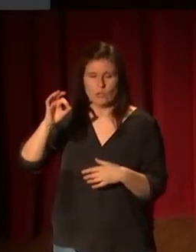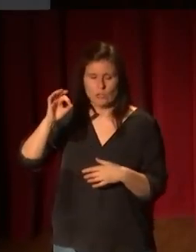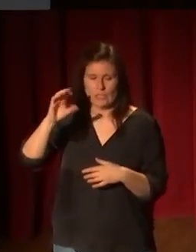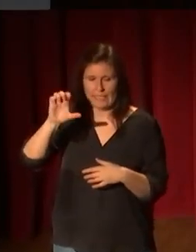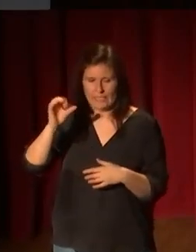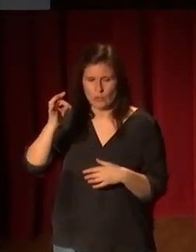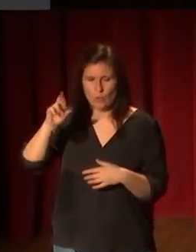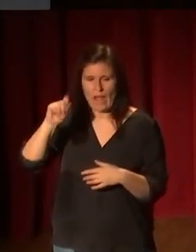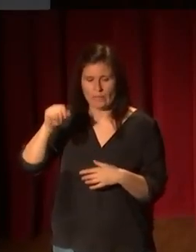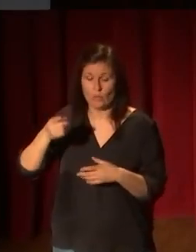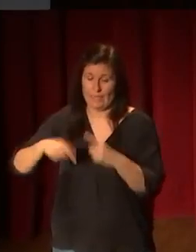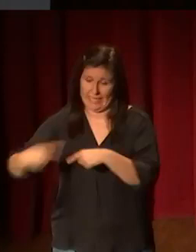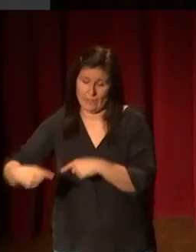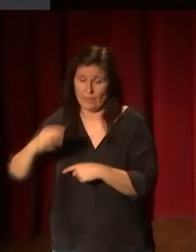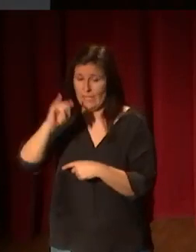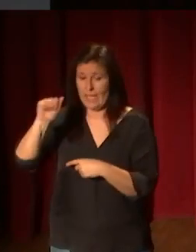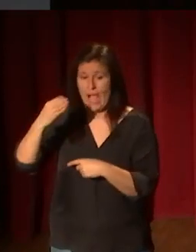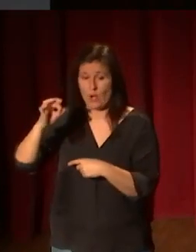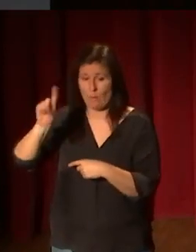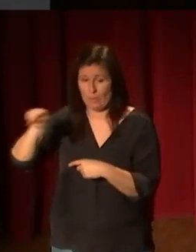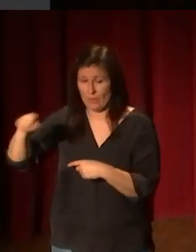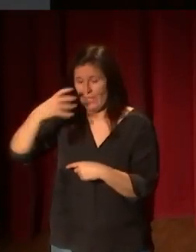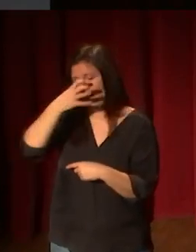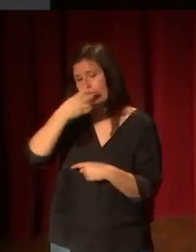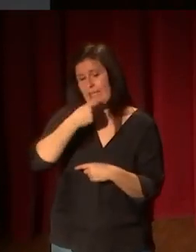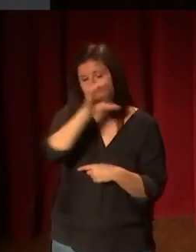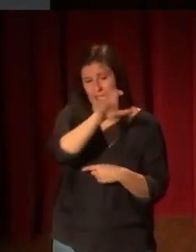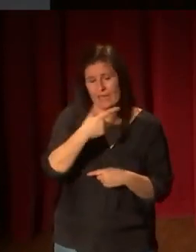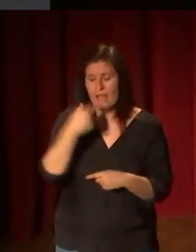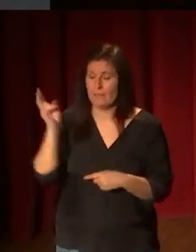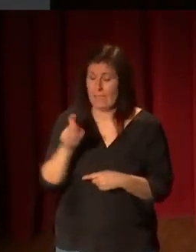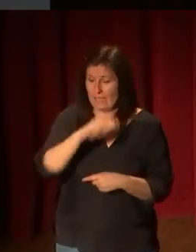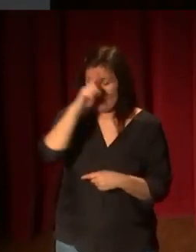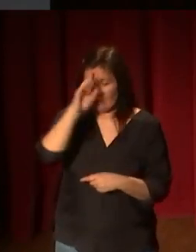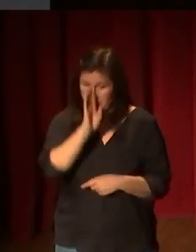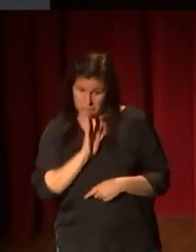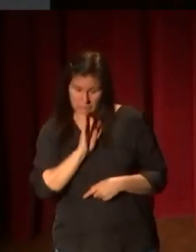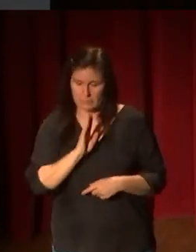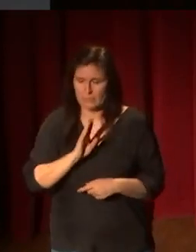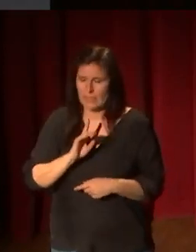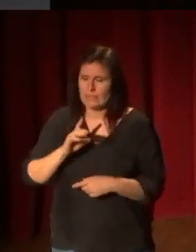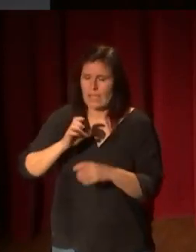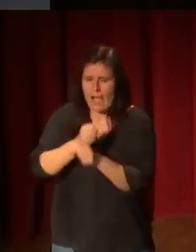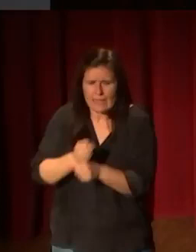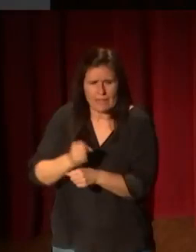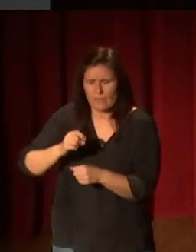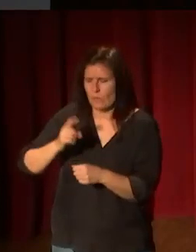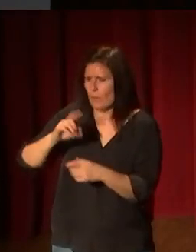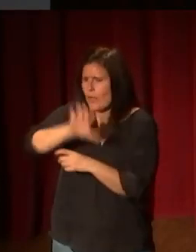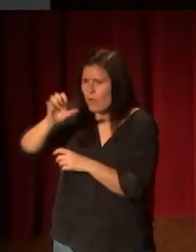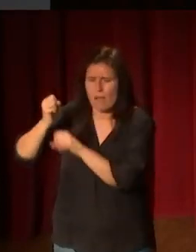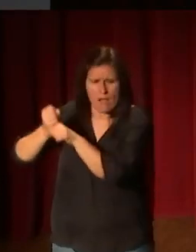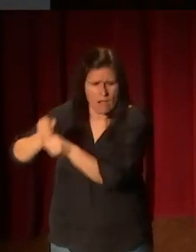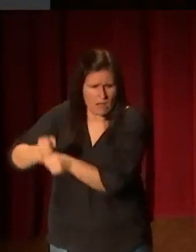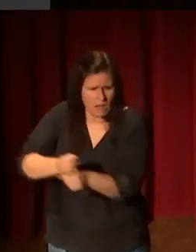y heredero de jacobo primero de inglaterra llegaba a madrid de incógnito después de haber atravesado media europa caballo en compañía de varios